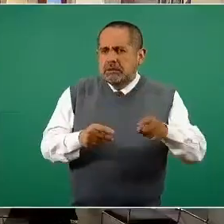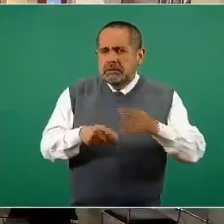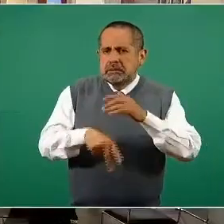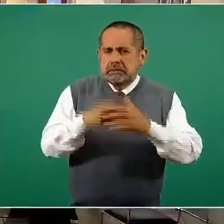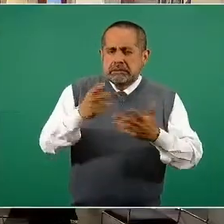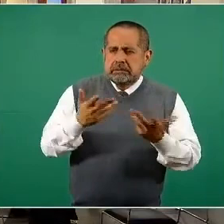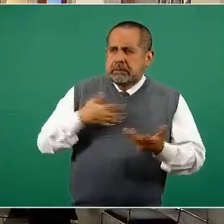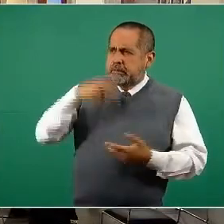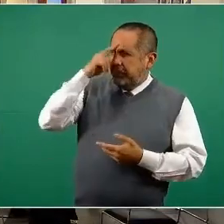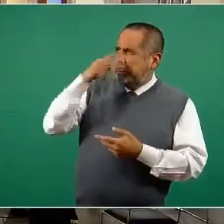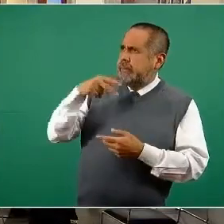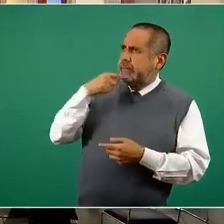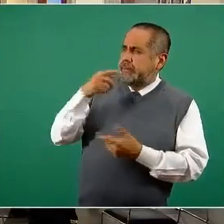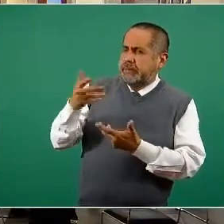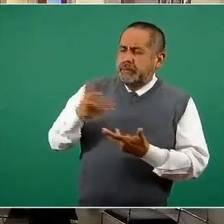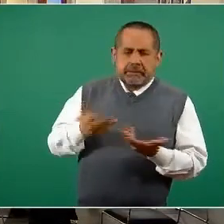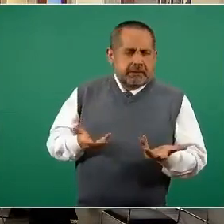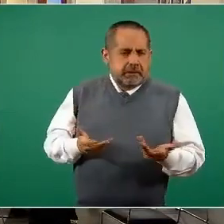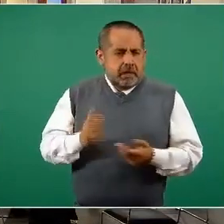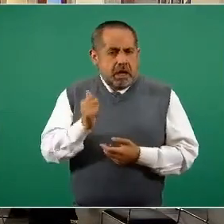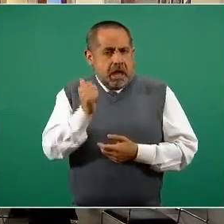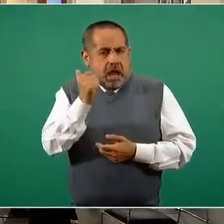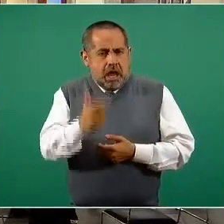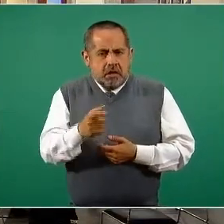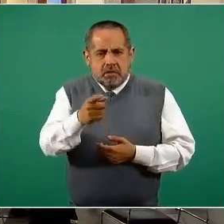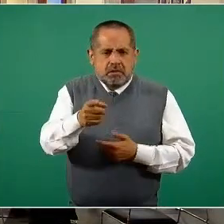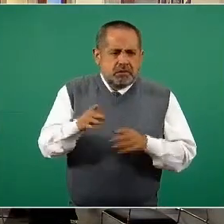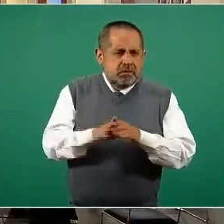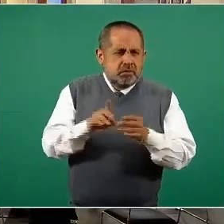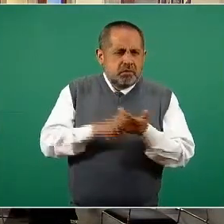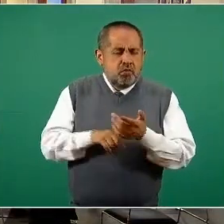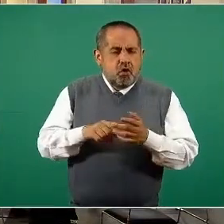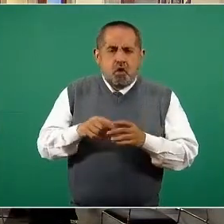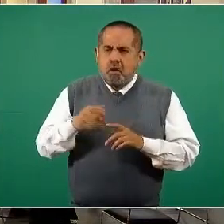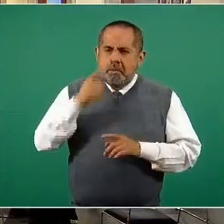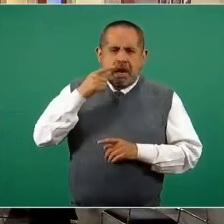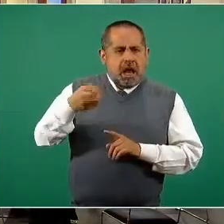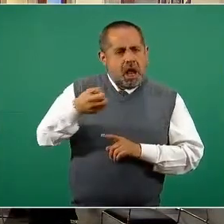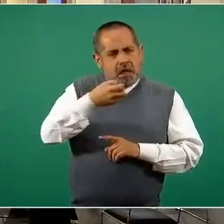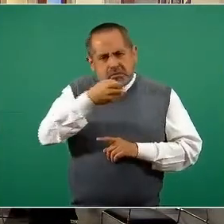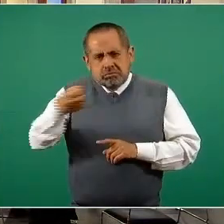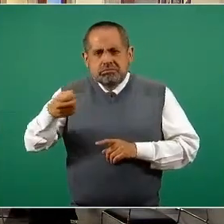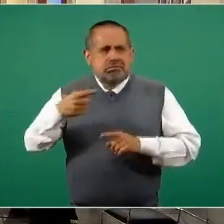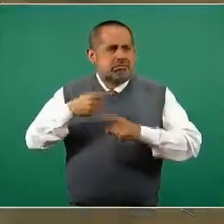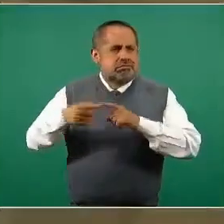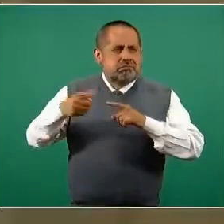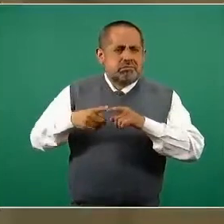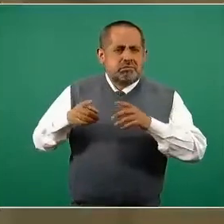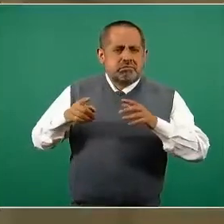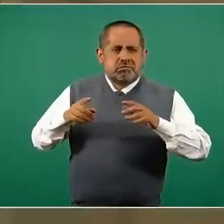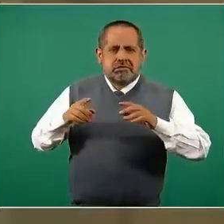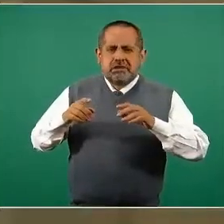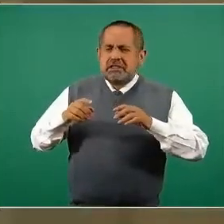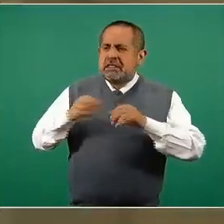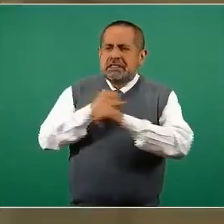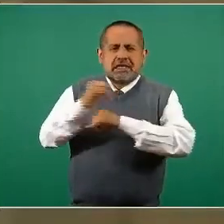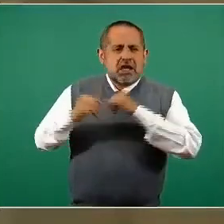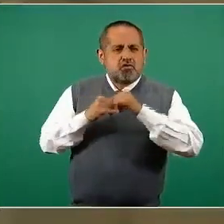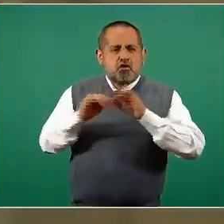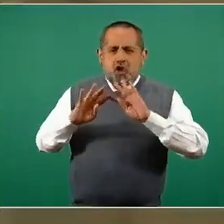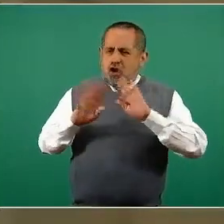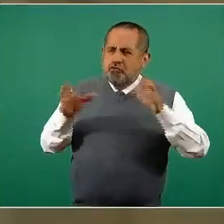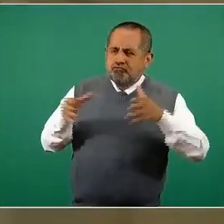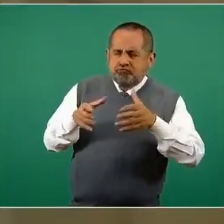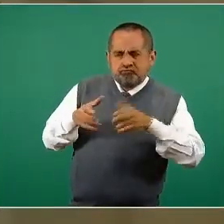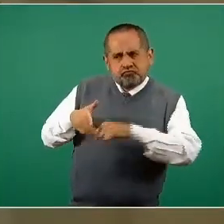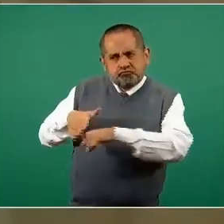particular México. ¿Hay algún mecanismo de organizaciones, consejos, donde